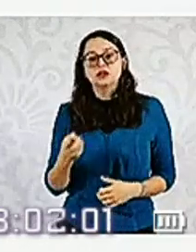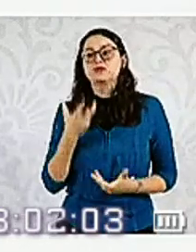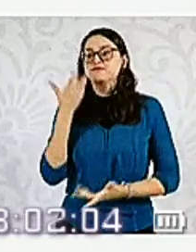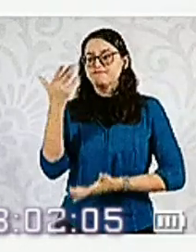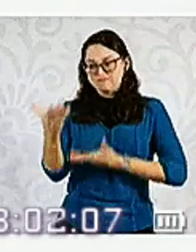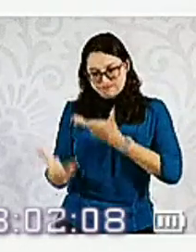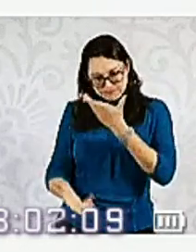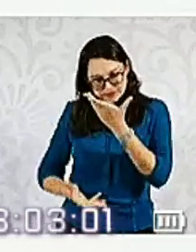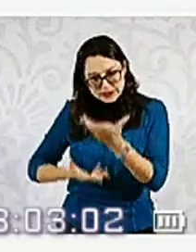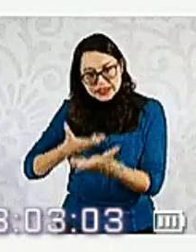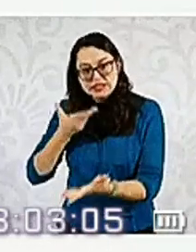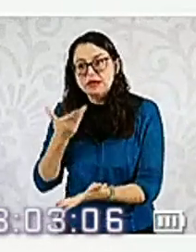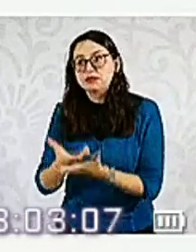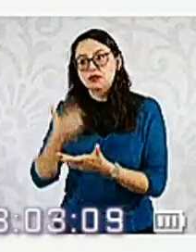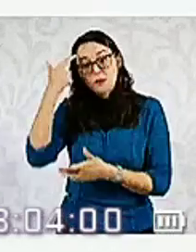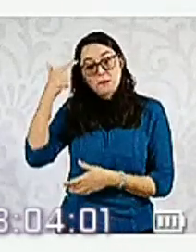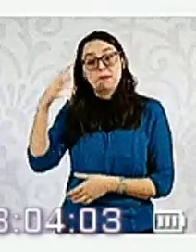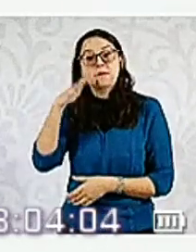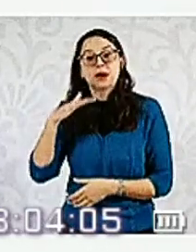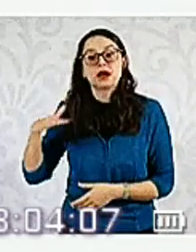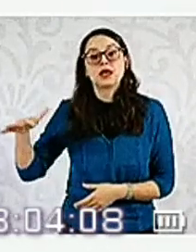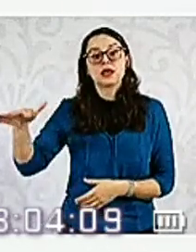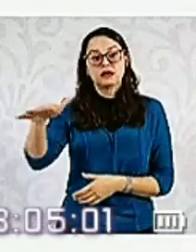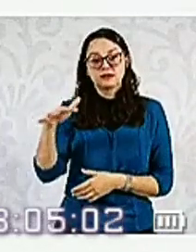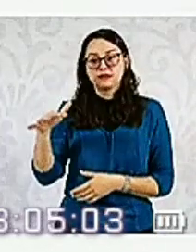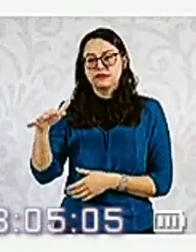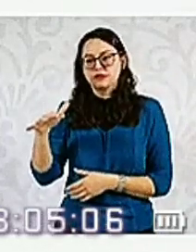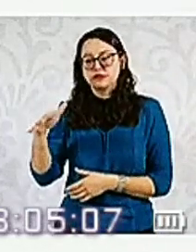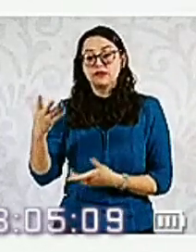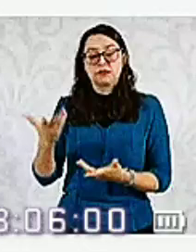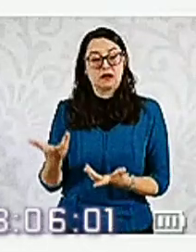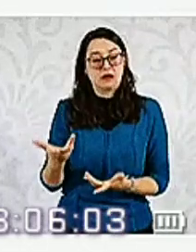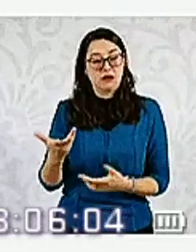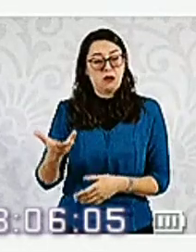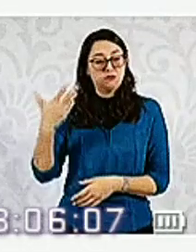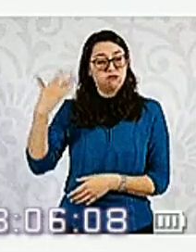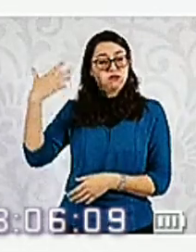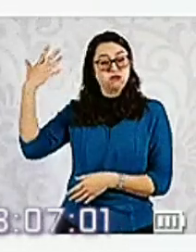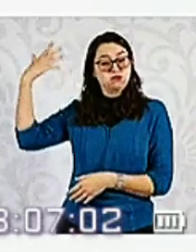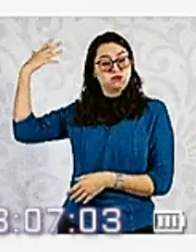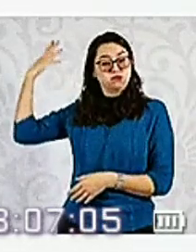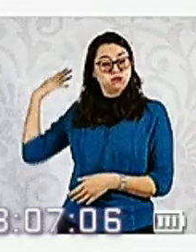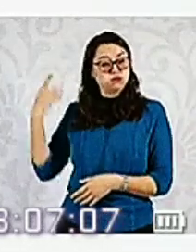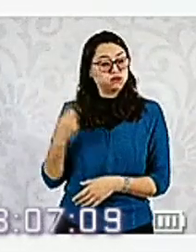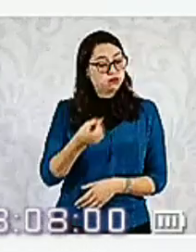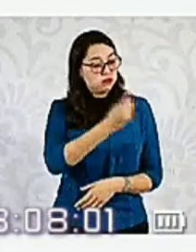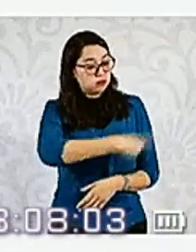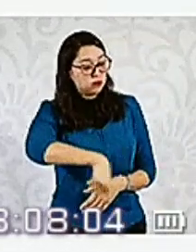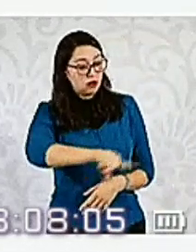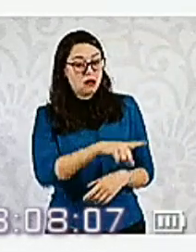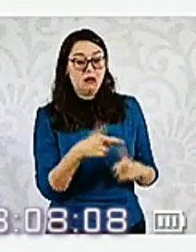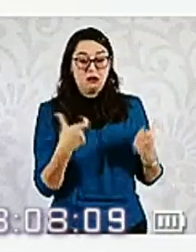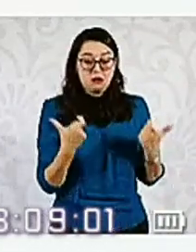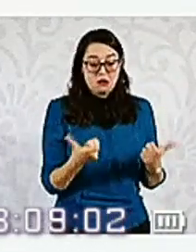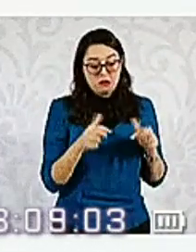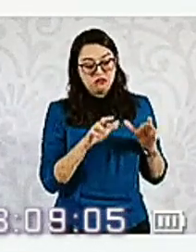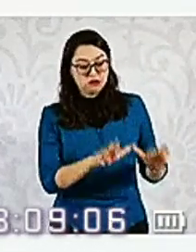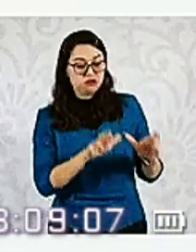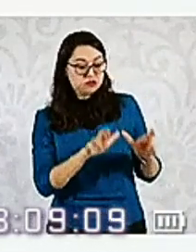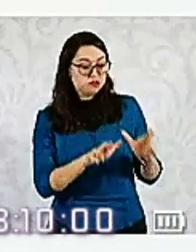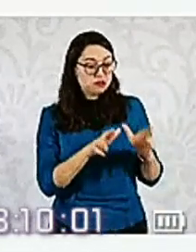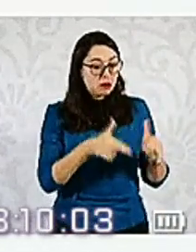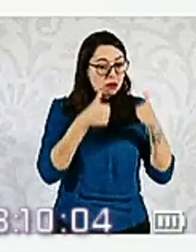al servicio del pueblo. Ya no actuar como se actuaba antes, siempre favoreciendo a las clases más